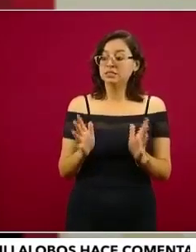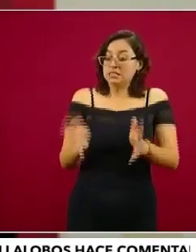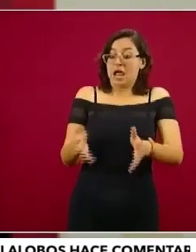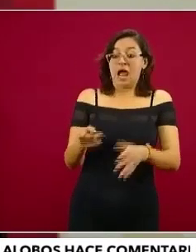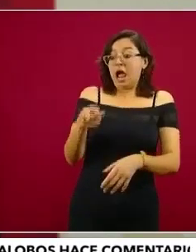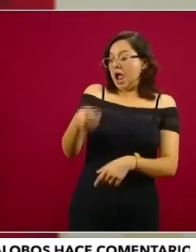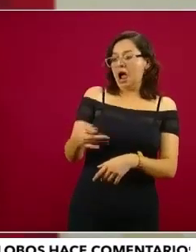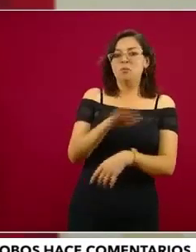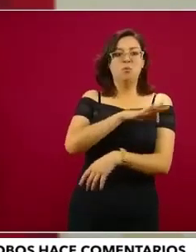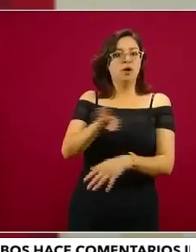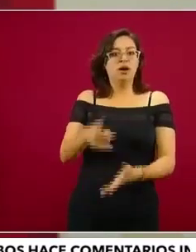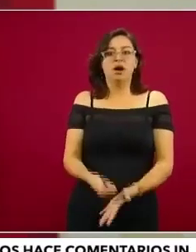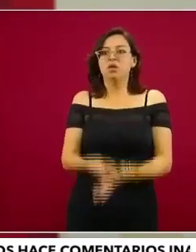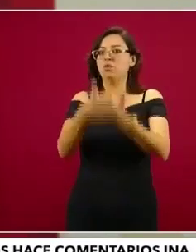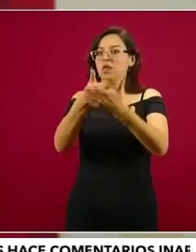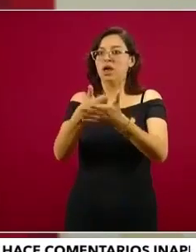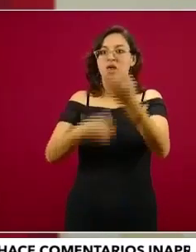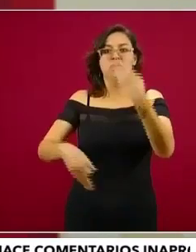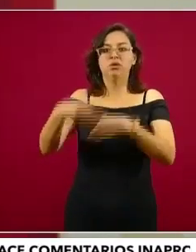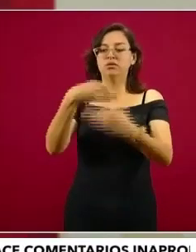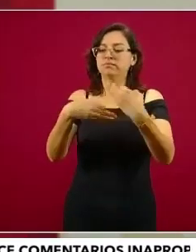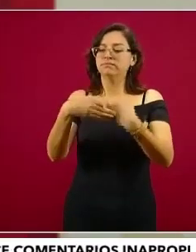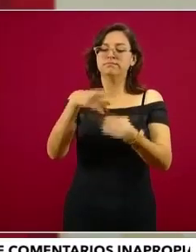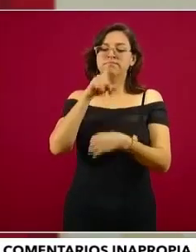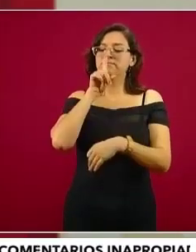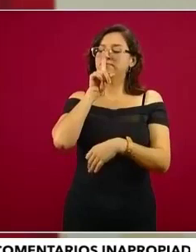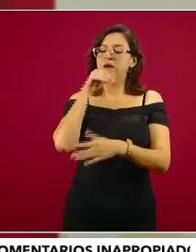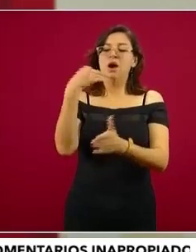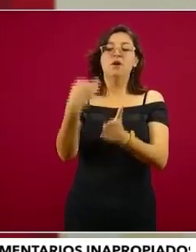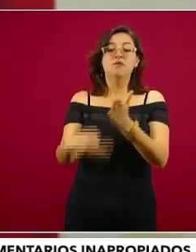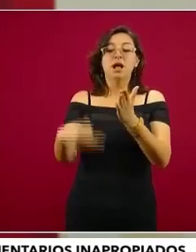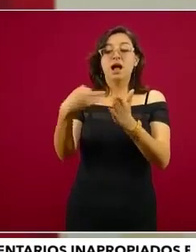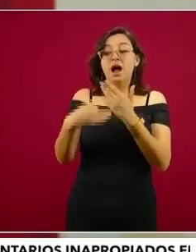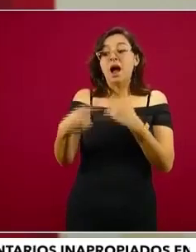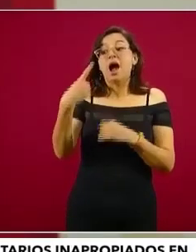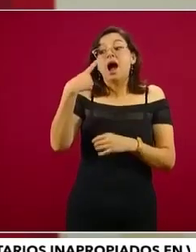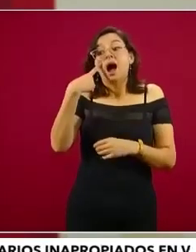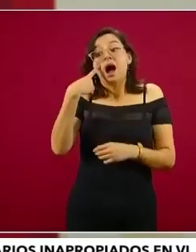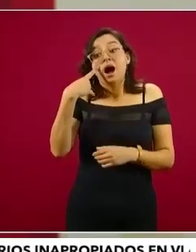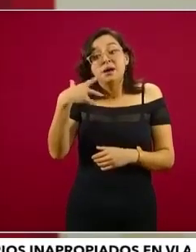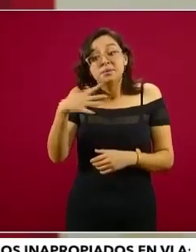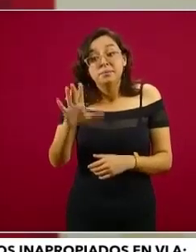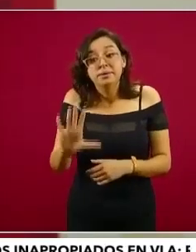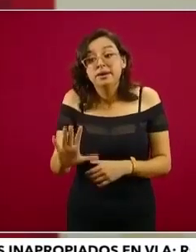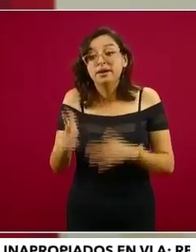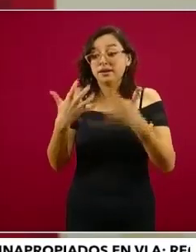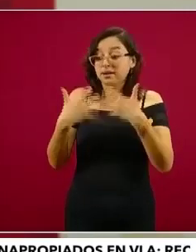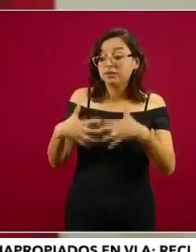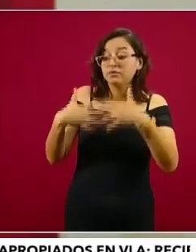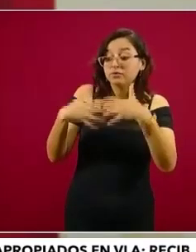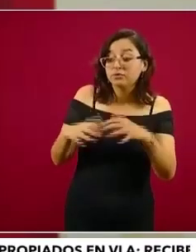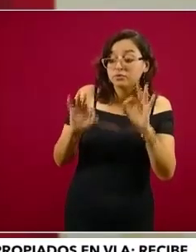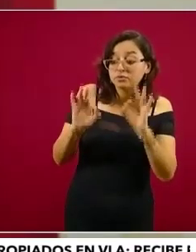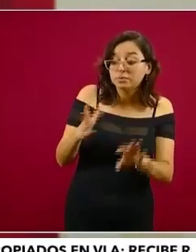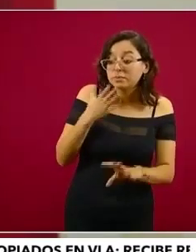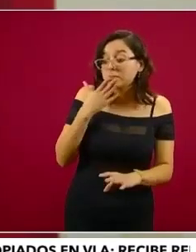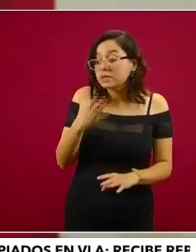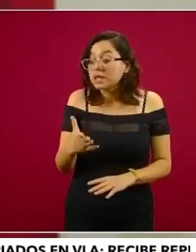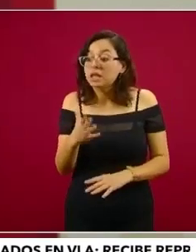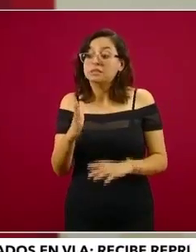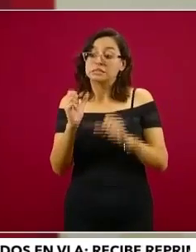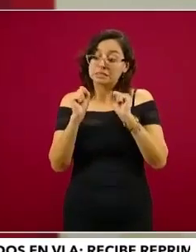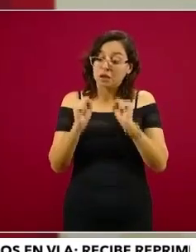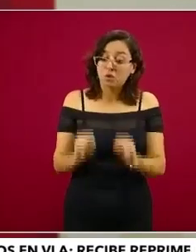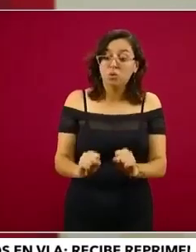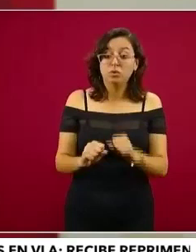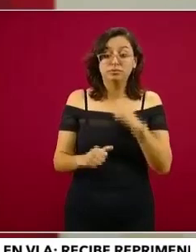generalizado, porque falta mucho por entender si funciona, si es seguro y si en un momento dado